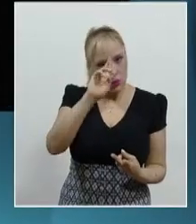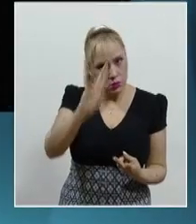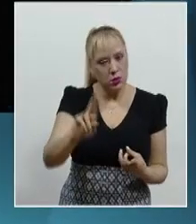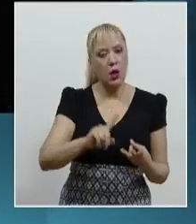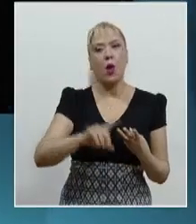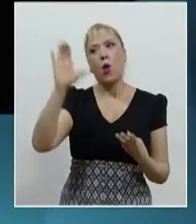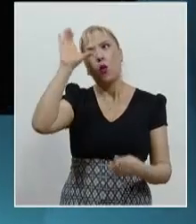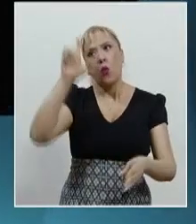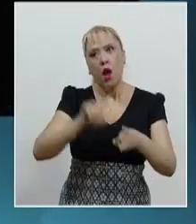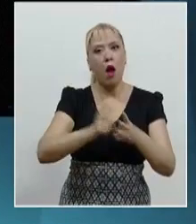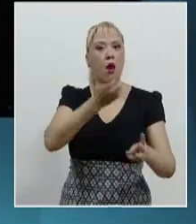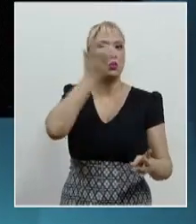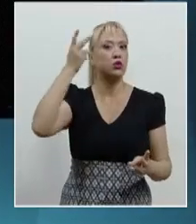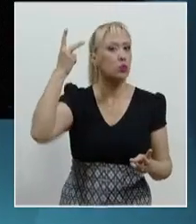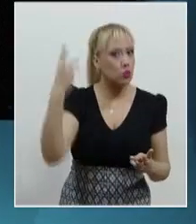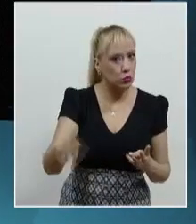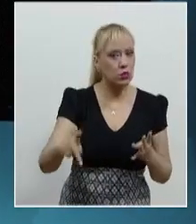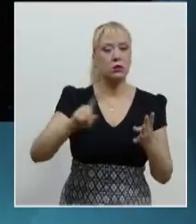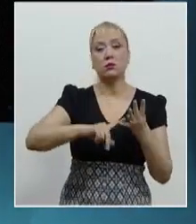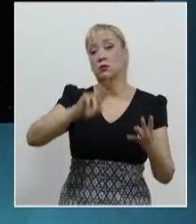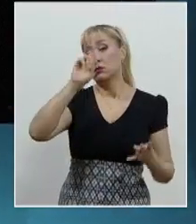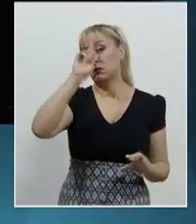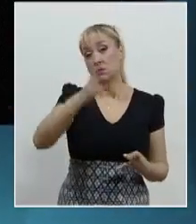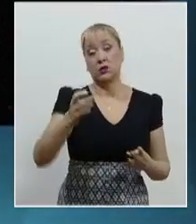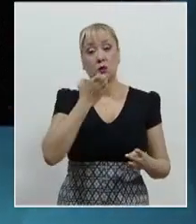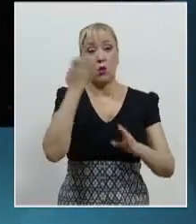y culturas y la prohibición de acceso a la